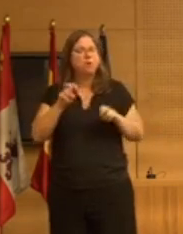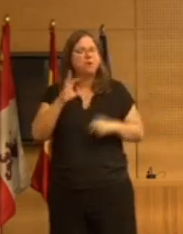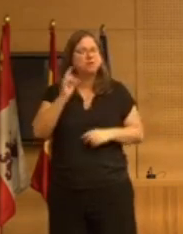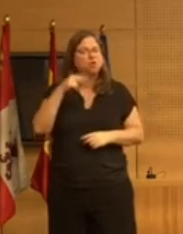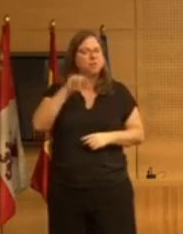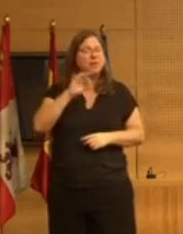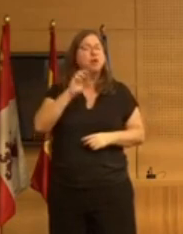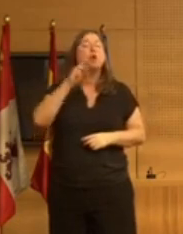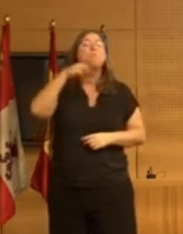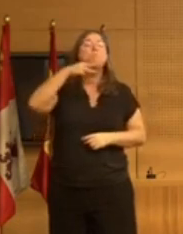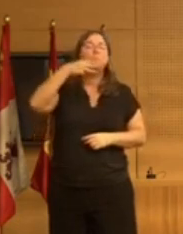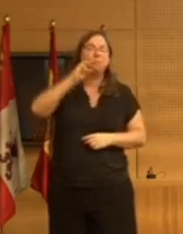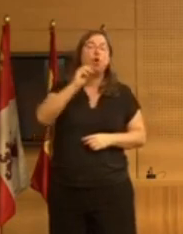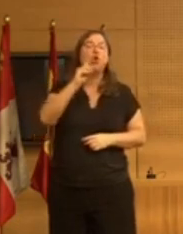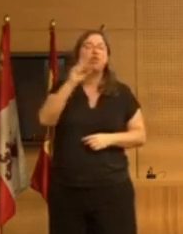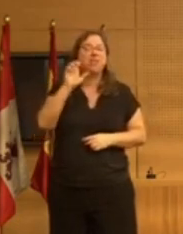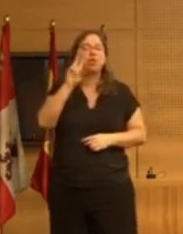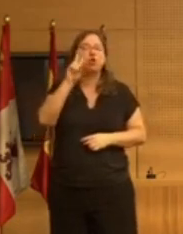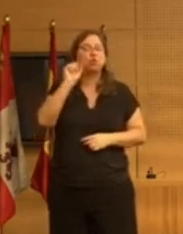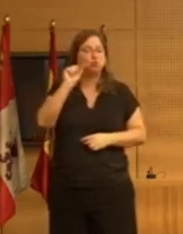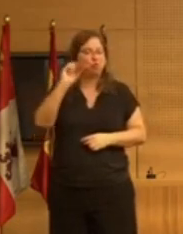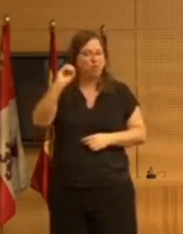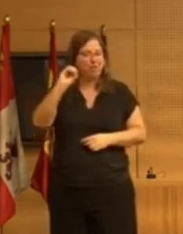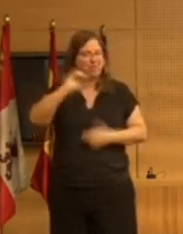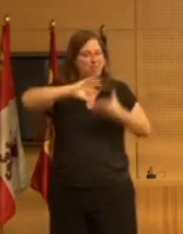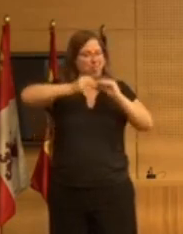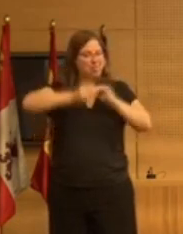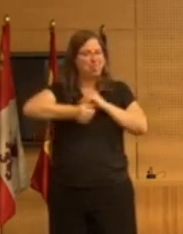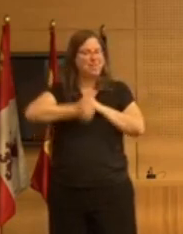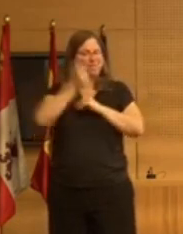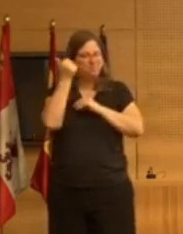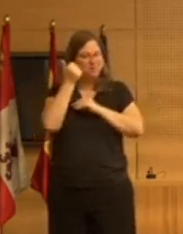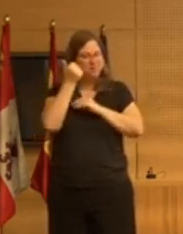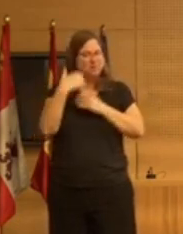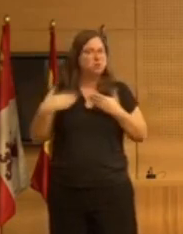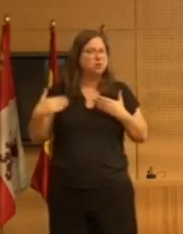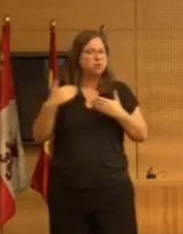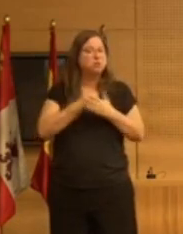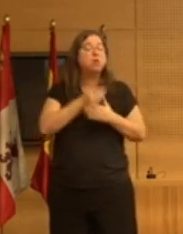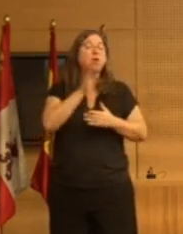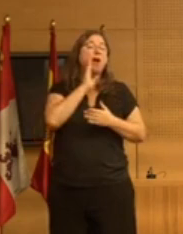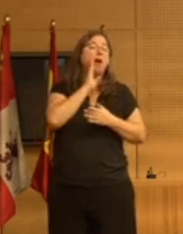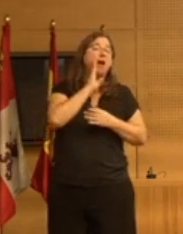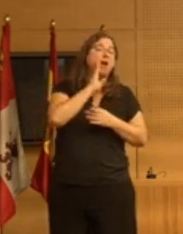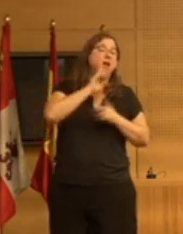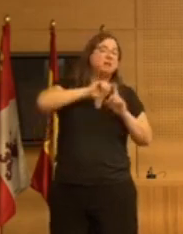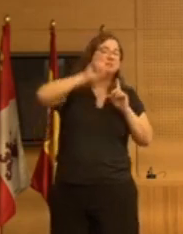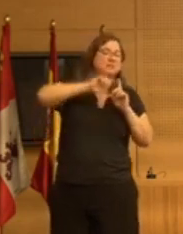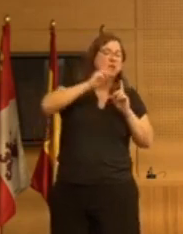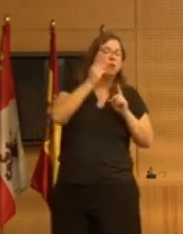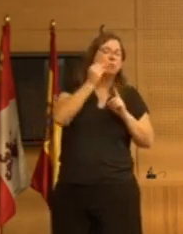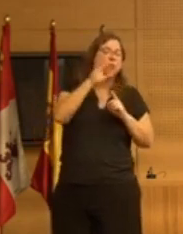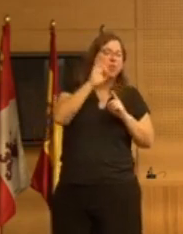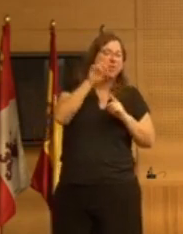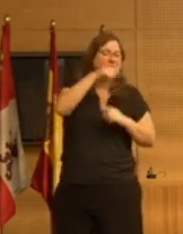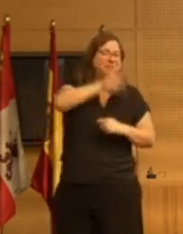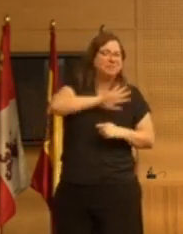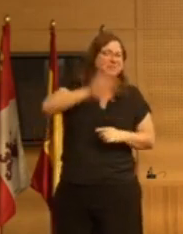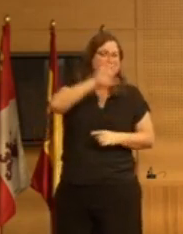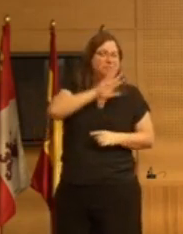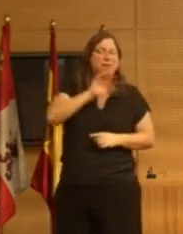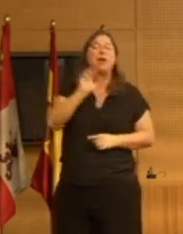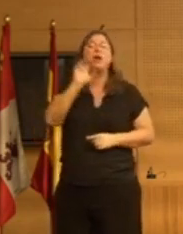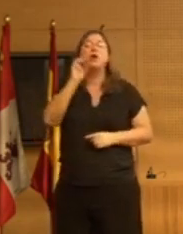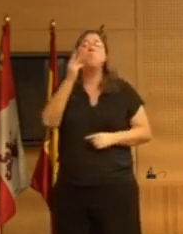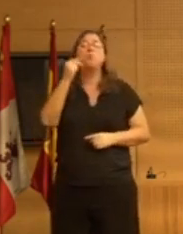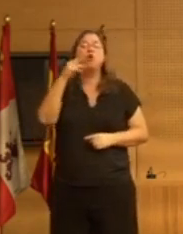Chrome 2.0, ajusta un poco más, ¿no? Ajusta todo lo que hemos aprendido con Chrome. Ahora ya lo vamos a aplicar a Chrome